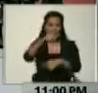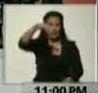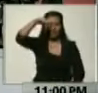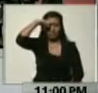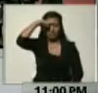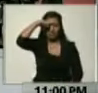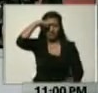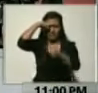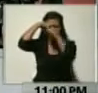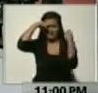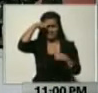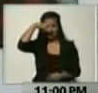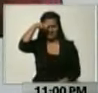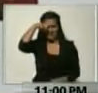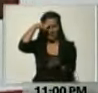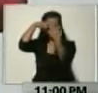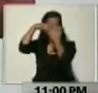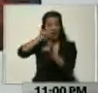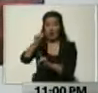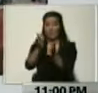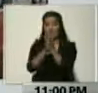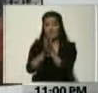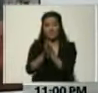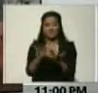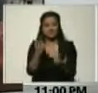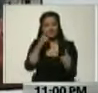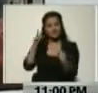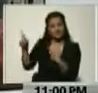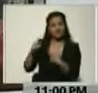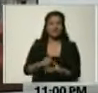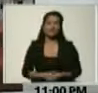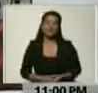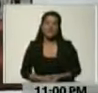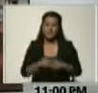Aquí está el sitio, ¿eh? Aquí está el sitio.